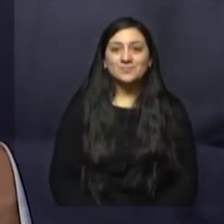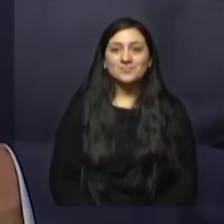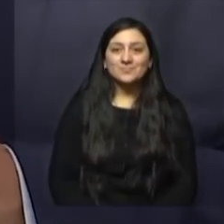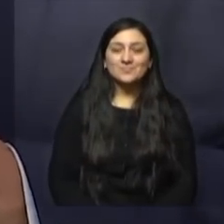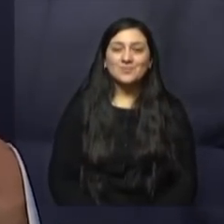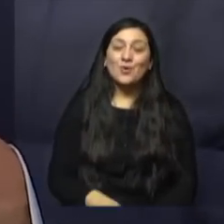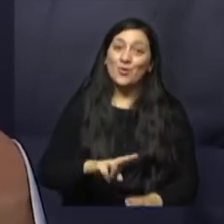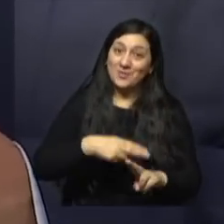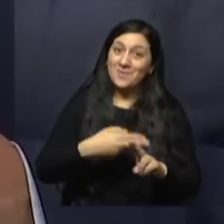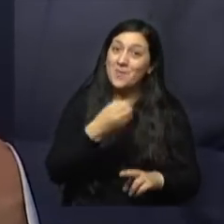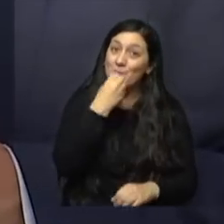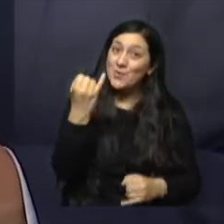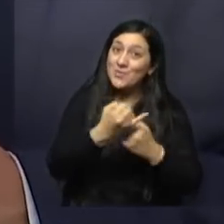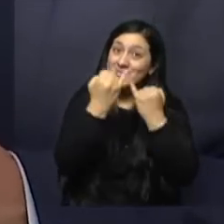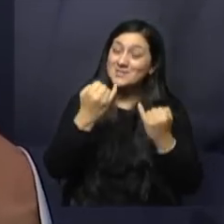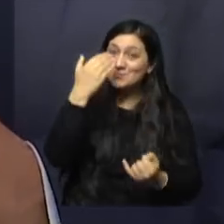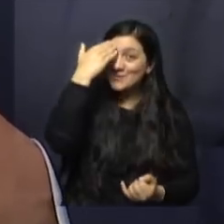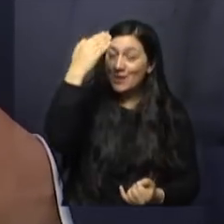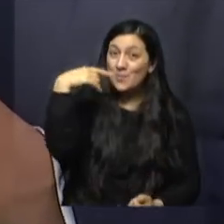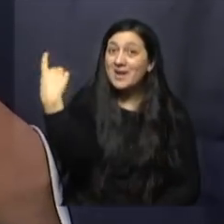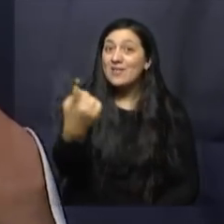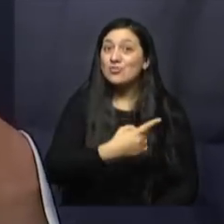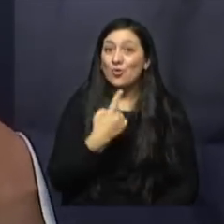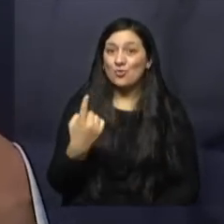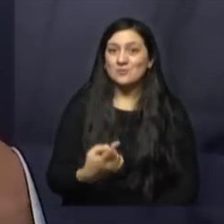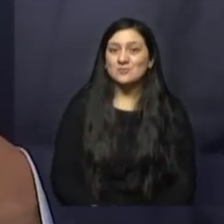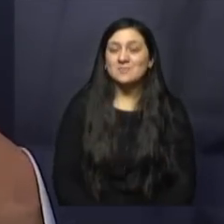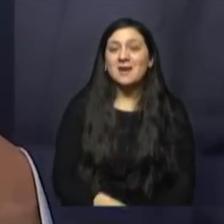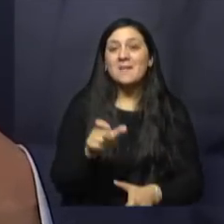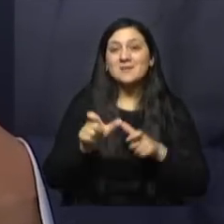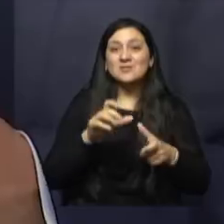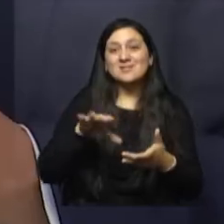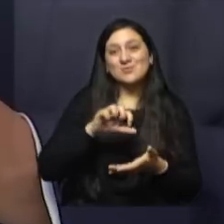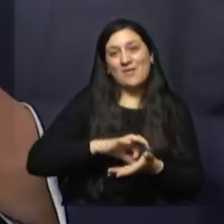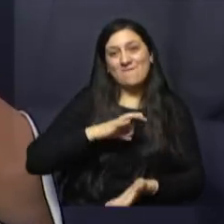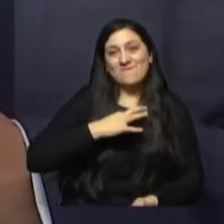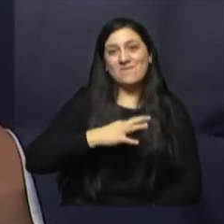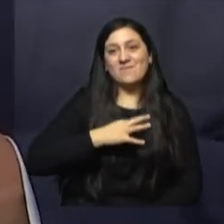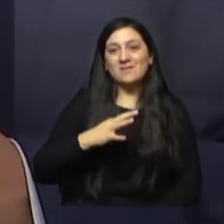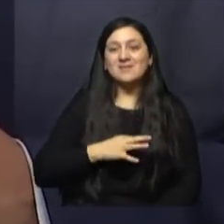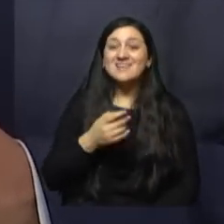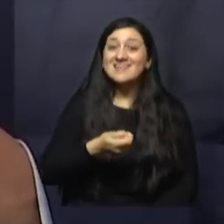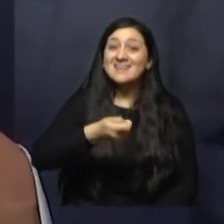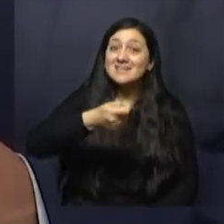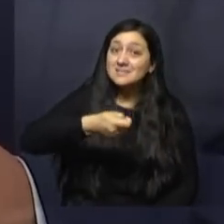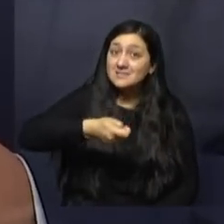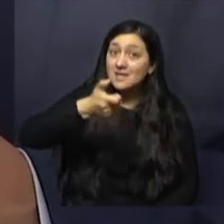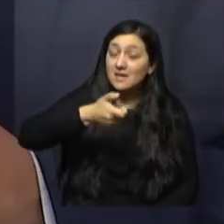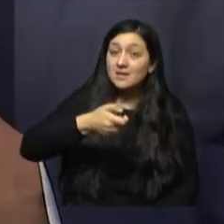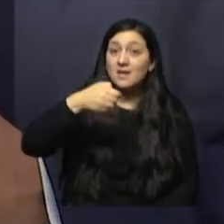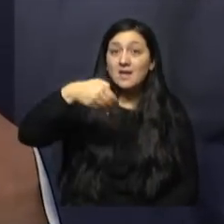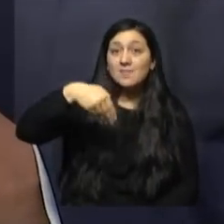Nuevamente, buenos días, José María. Un saludo para ti, para todos allí en el estudio, para la gente de Ciudad Viva. Y recién, en